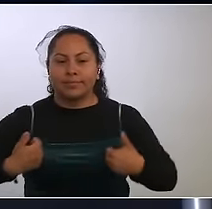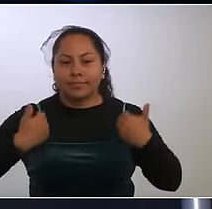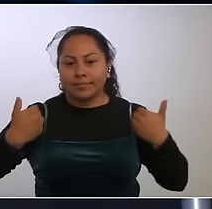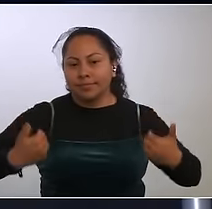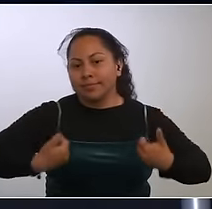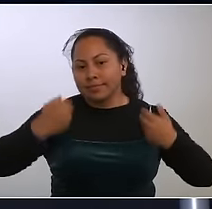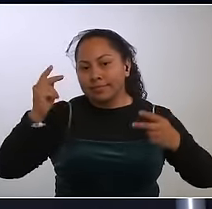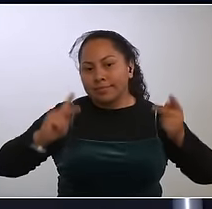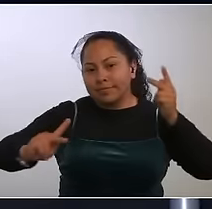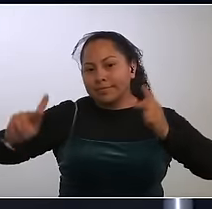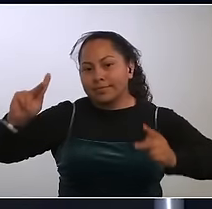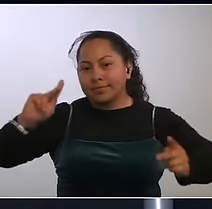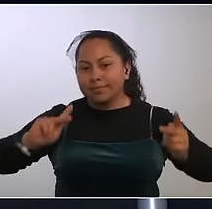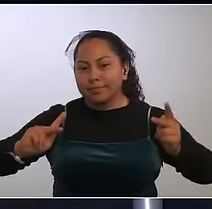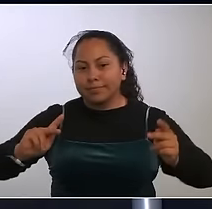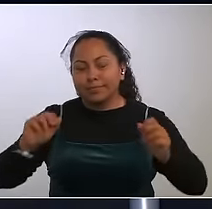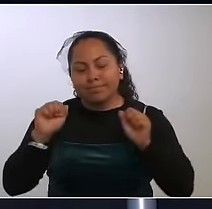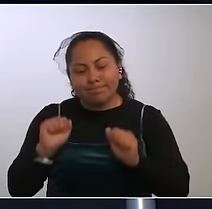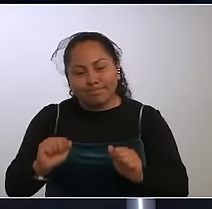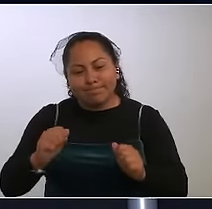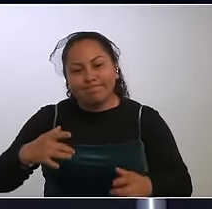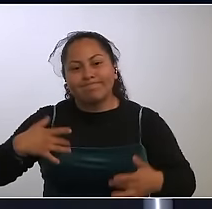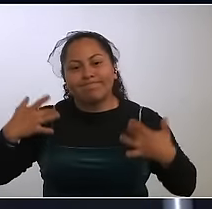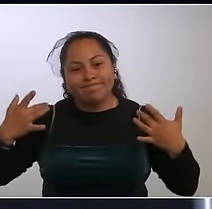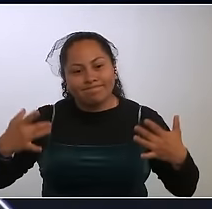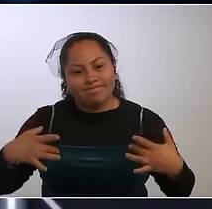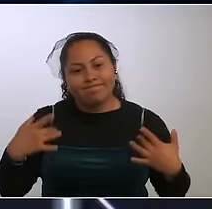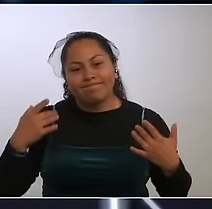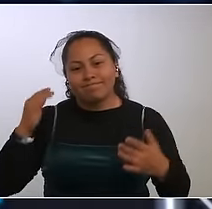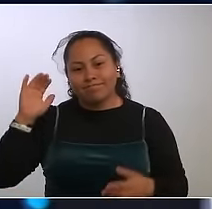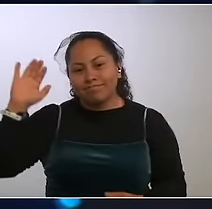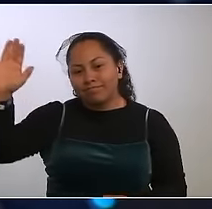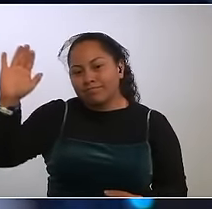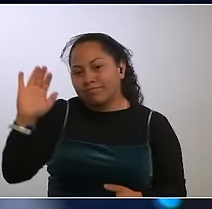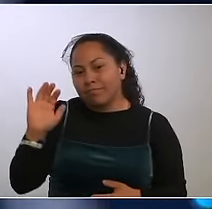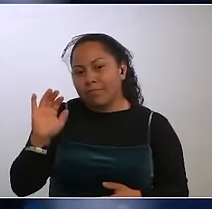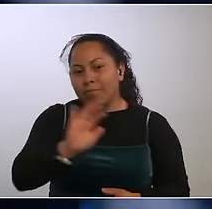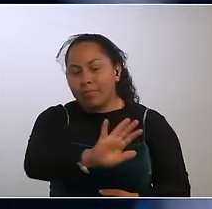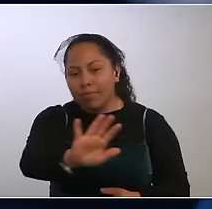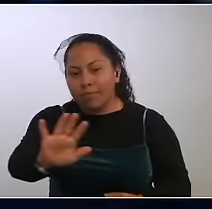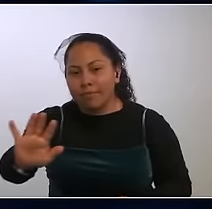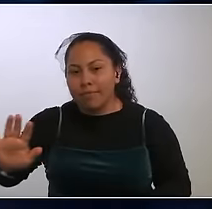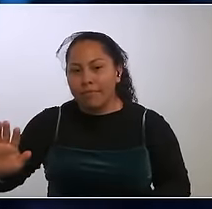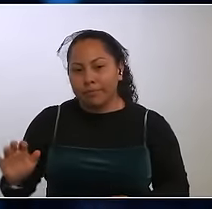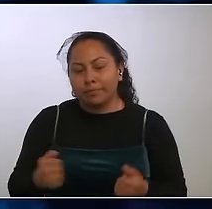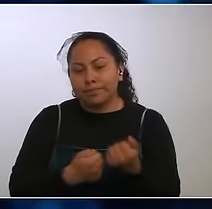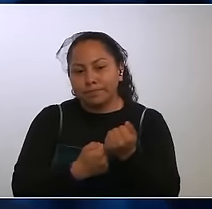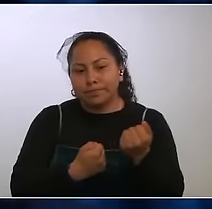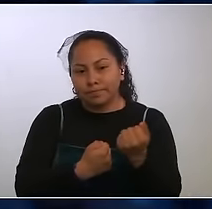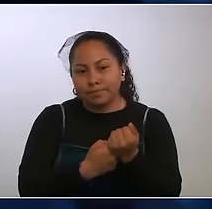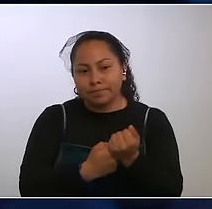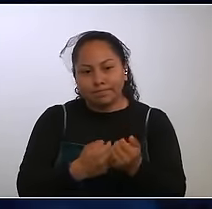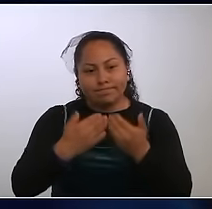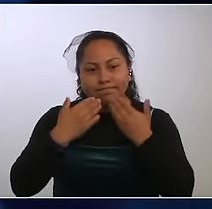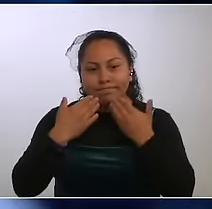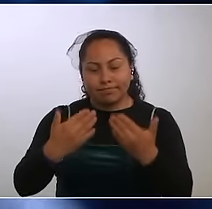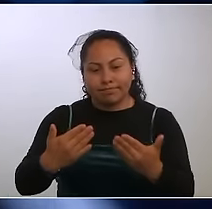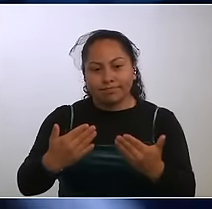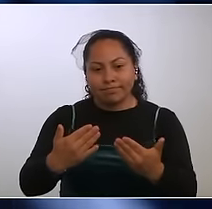people, we have felt your support. Jóvenes, hemos mirado y sentido su apoyo.